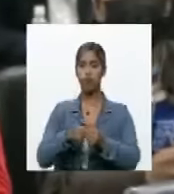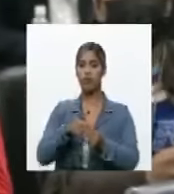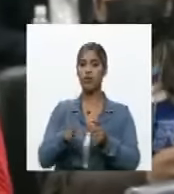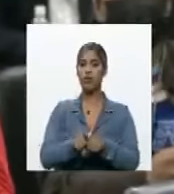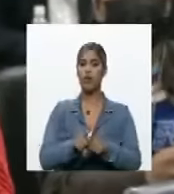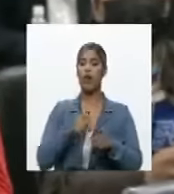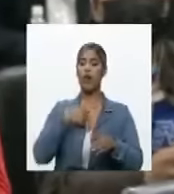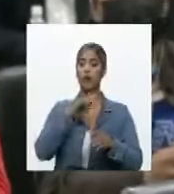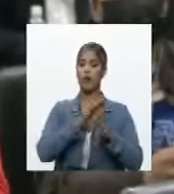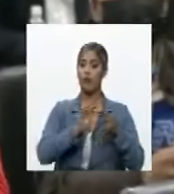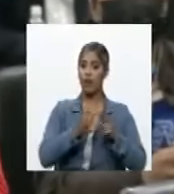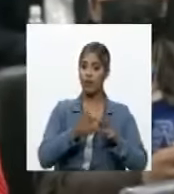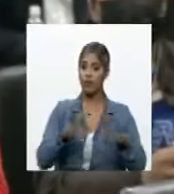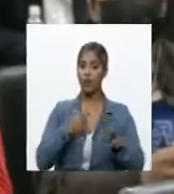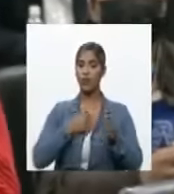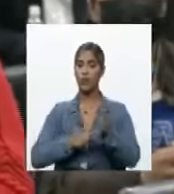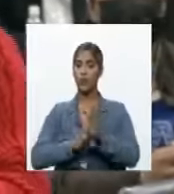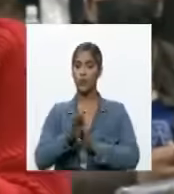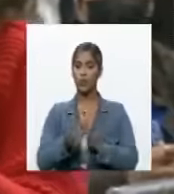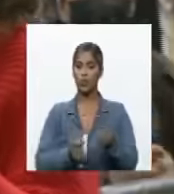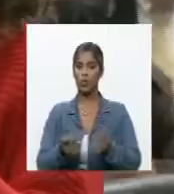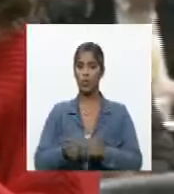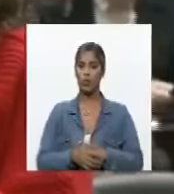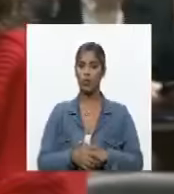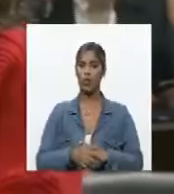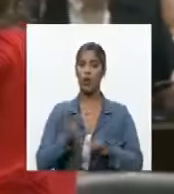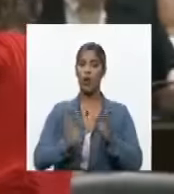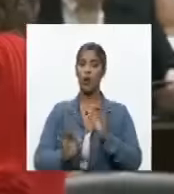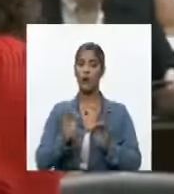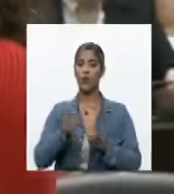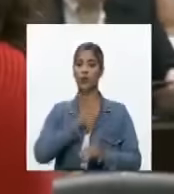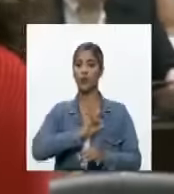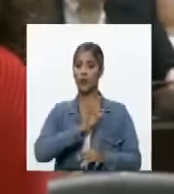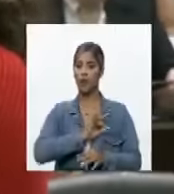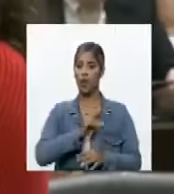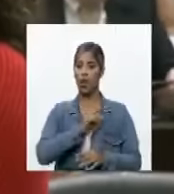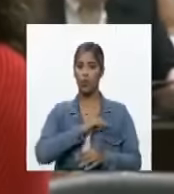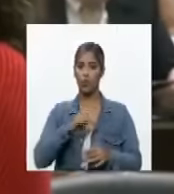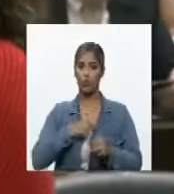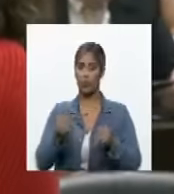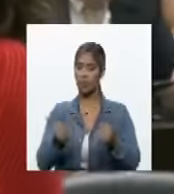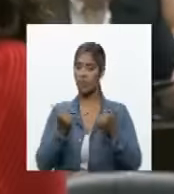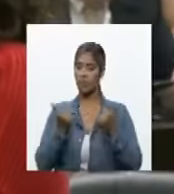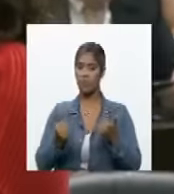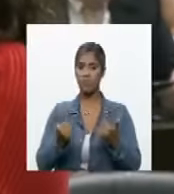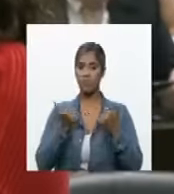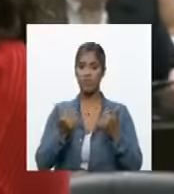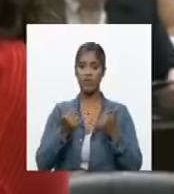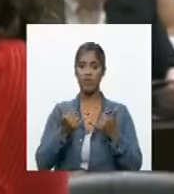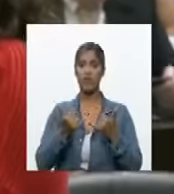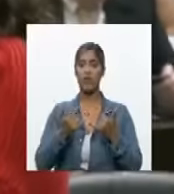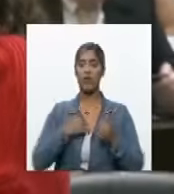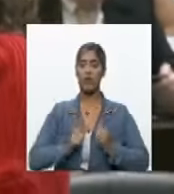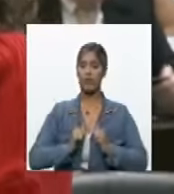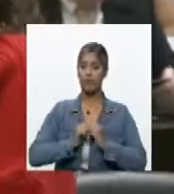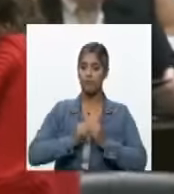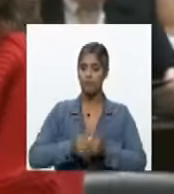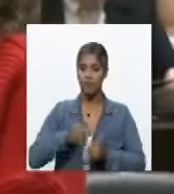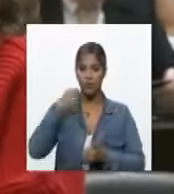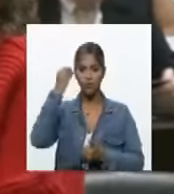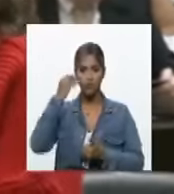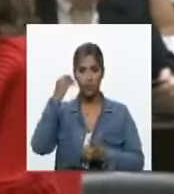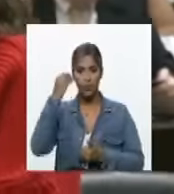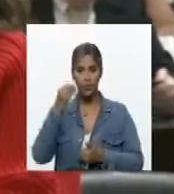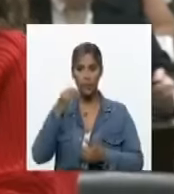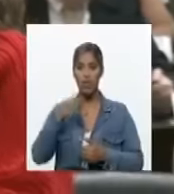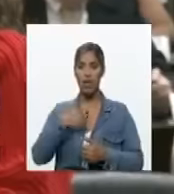puerto seguro, garantizando la recuperación económica y la justicia social. Somos nosotros los mismos, los del amor, los del pensamiento, los de